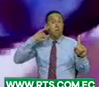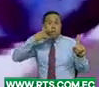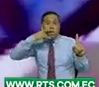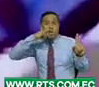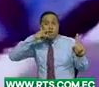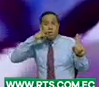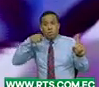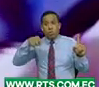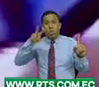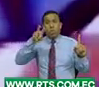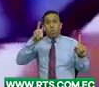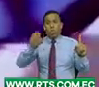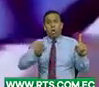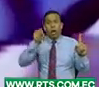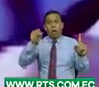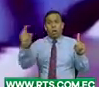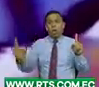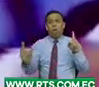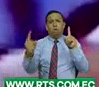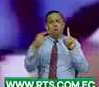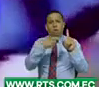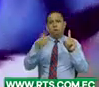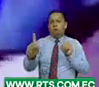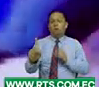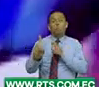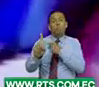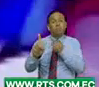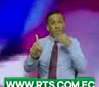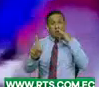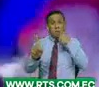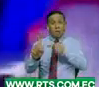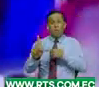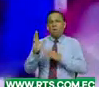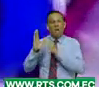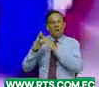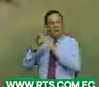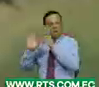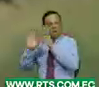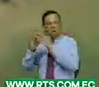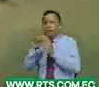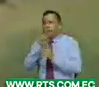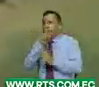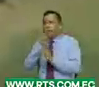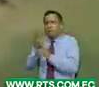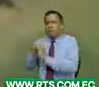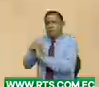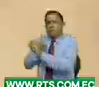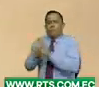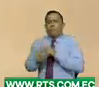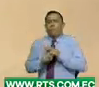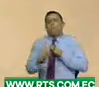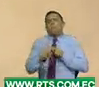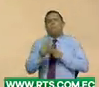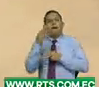menor de 12 años de edad el adolescente se había escapado de su casa para visitar a unos amigos sin decirle a sus padres